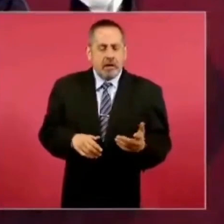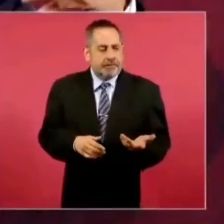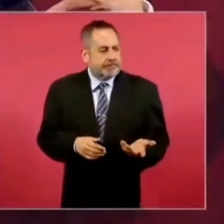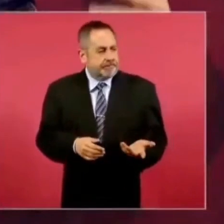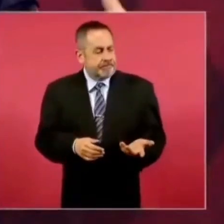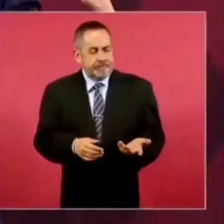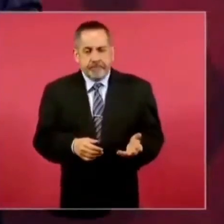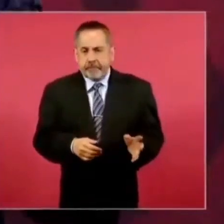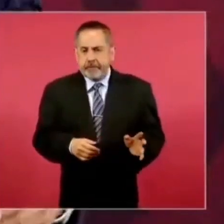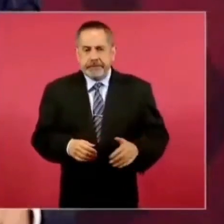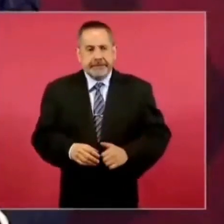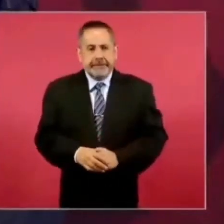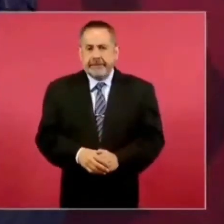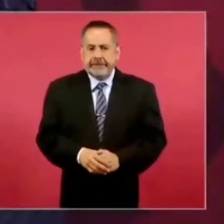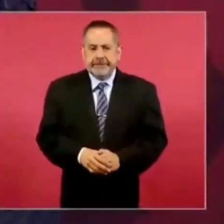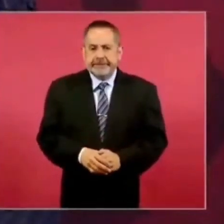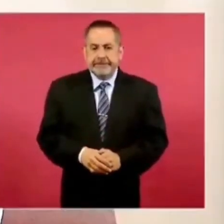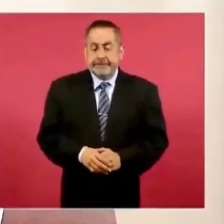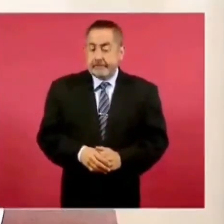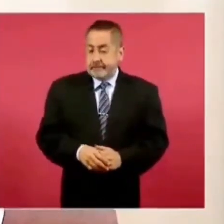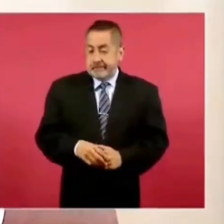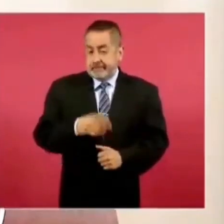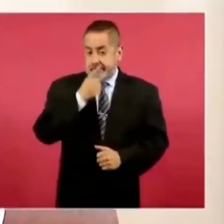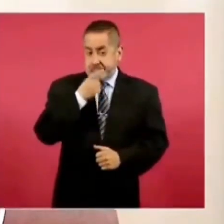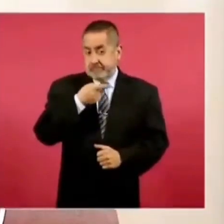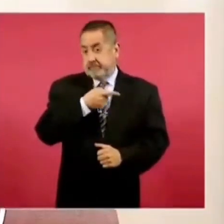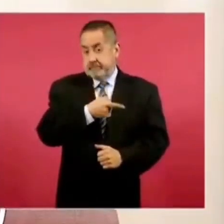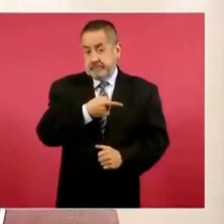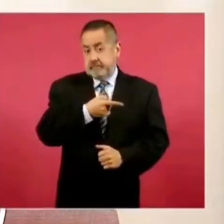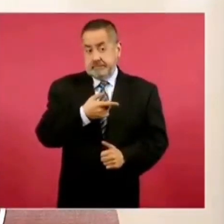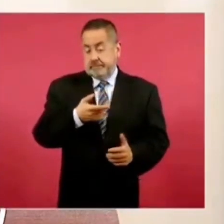eso le llaman